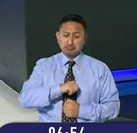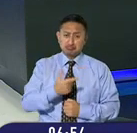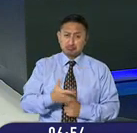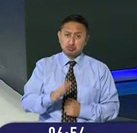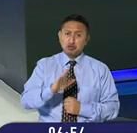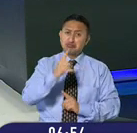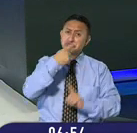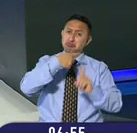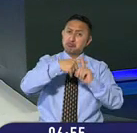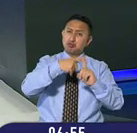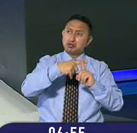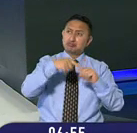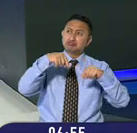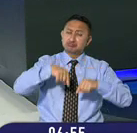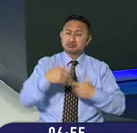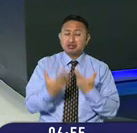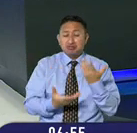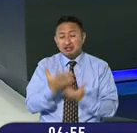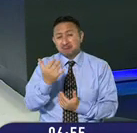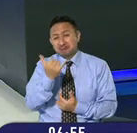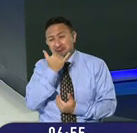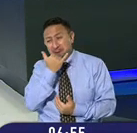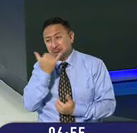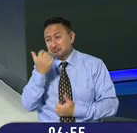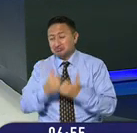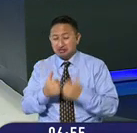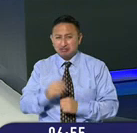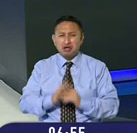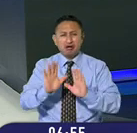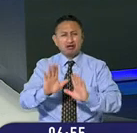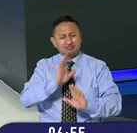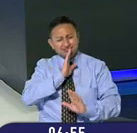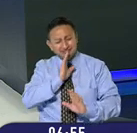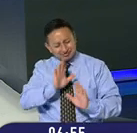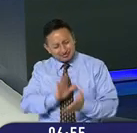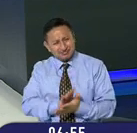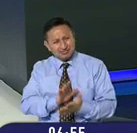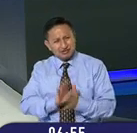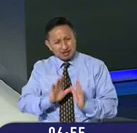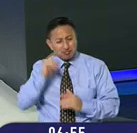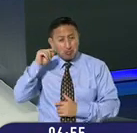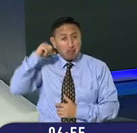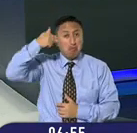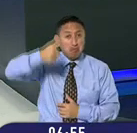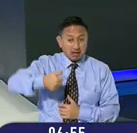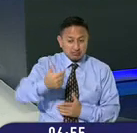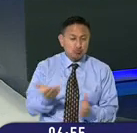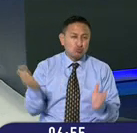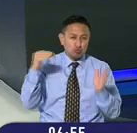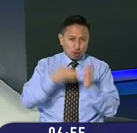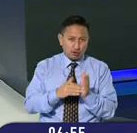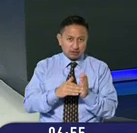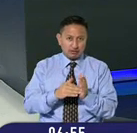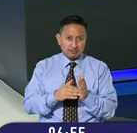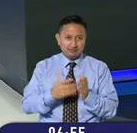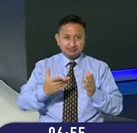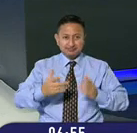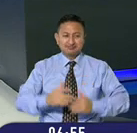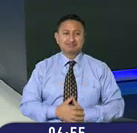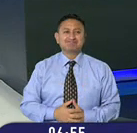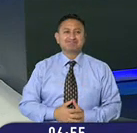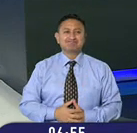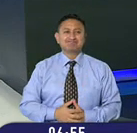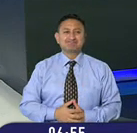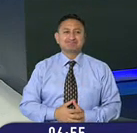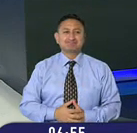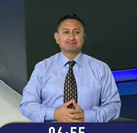siempre. Y pues a veces si las cosas no salen como uno quiere, pues al otro día será pues un nuevo amanecer para que inicie otra vez. Y